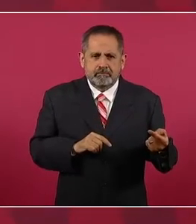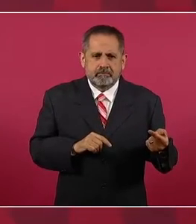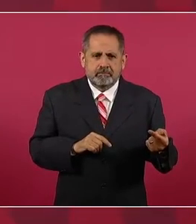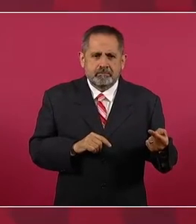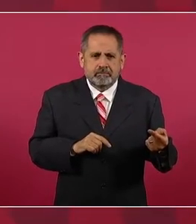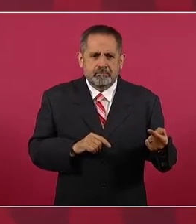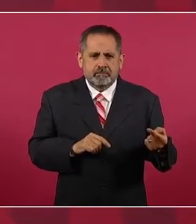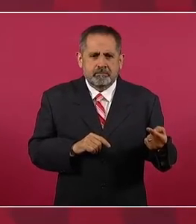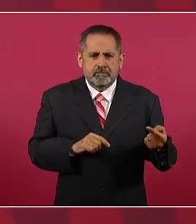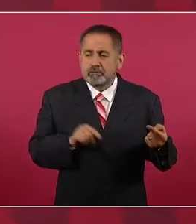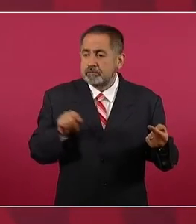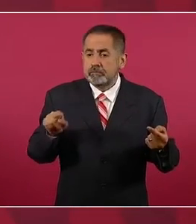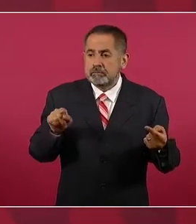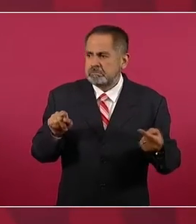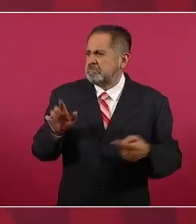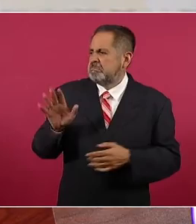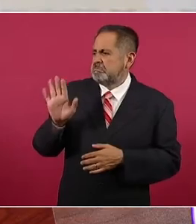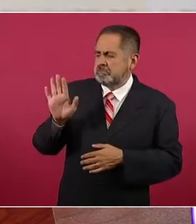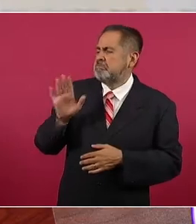Fue a acusarme